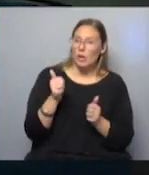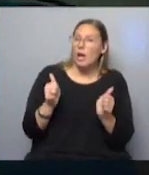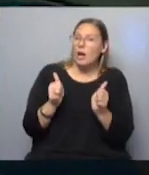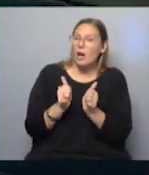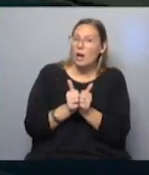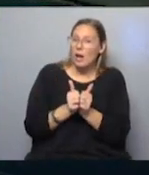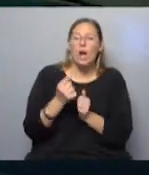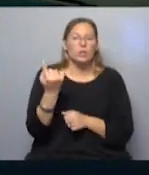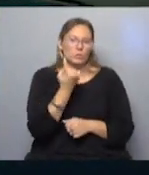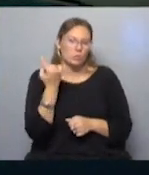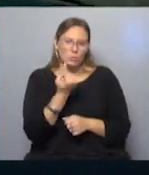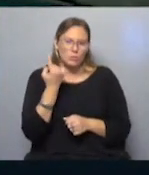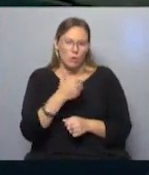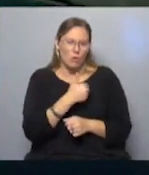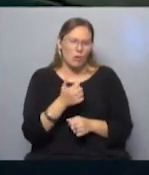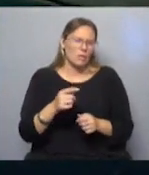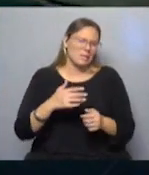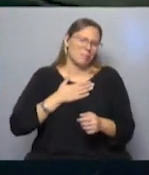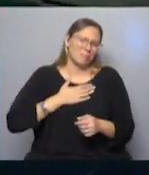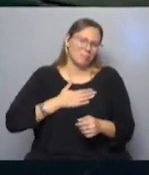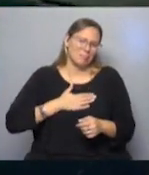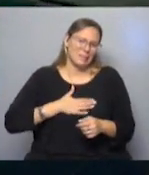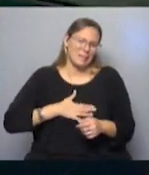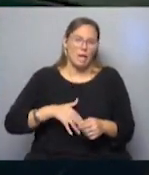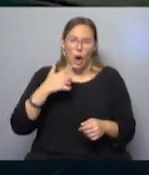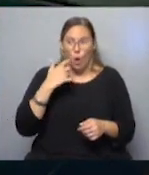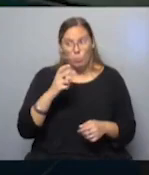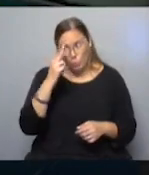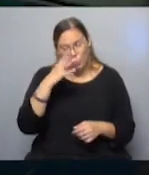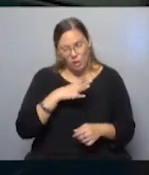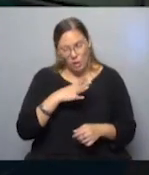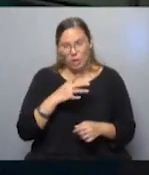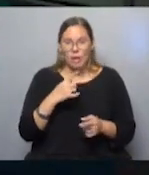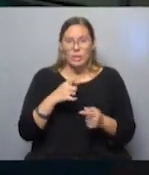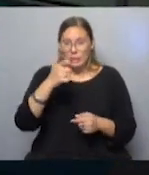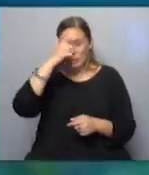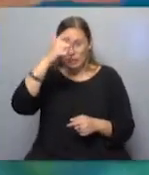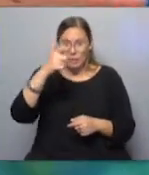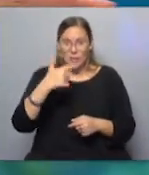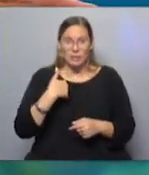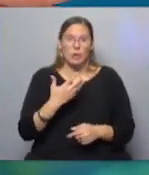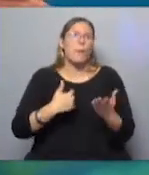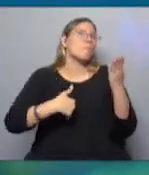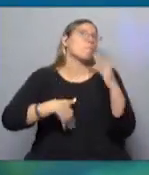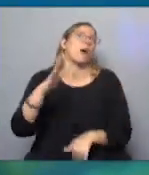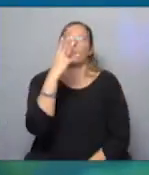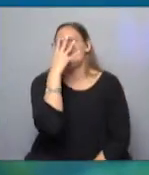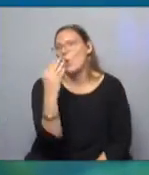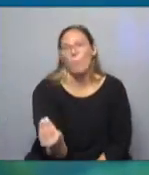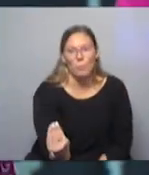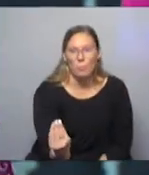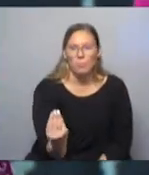estoy sola y muy tranquilo son técnicos me enamoran más